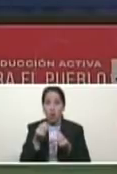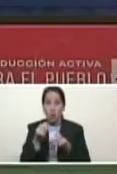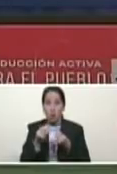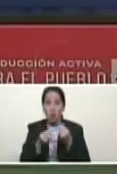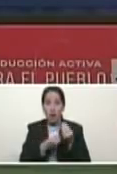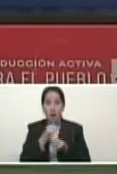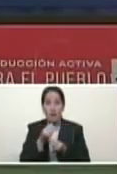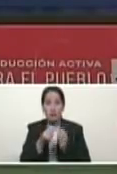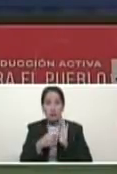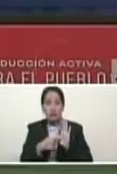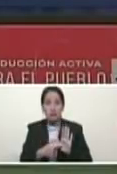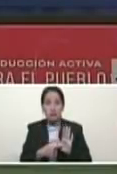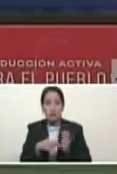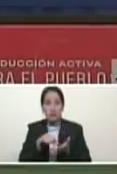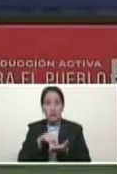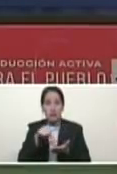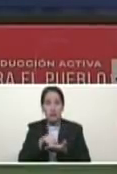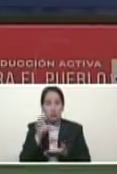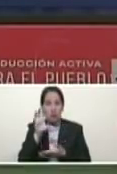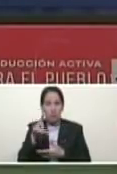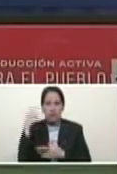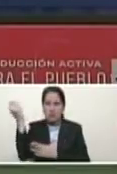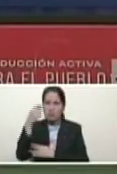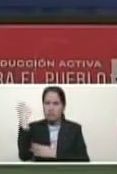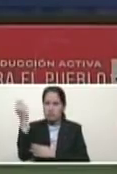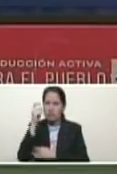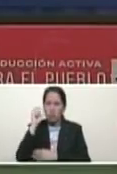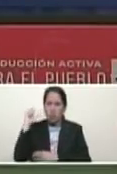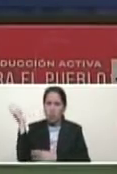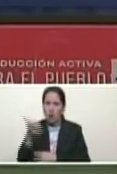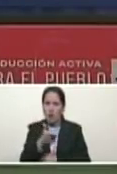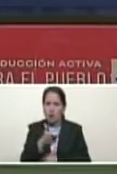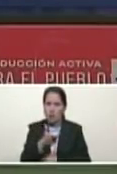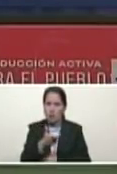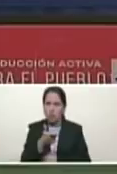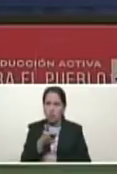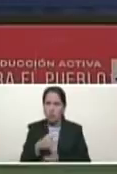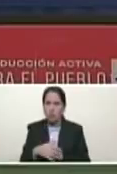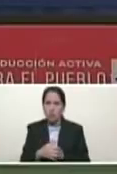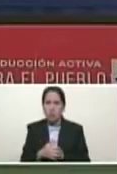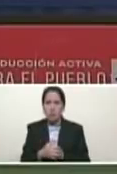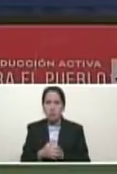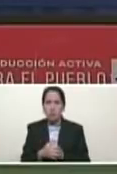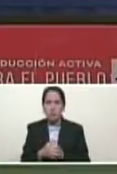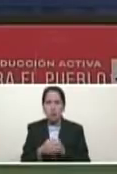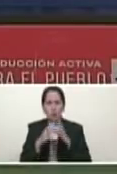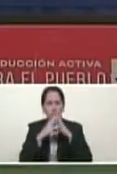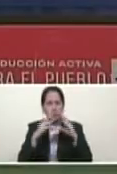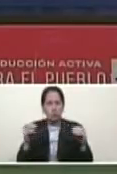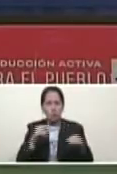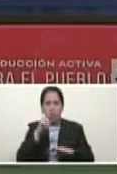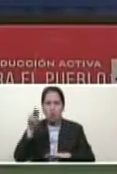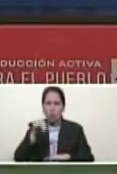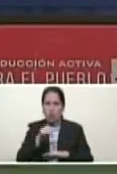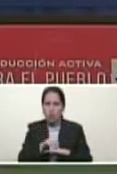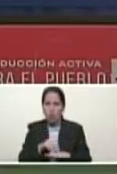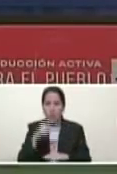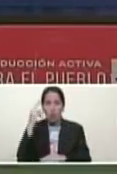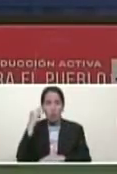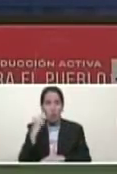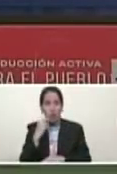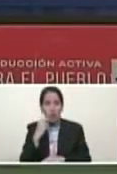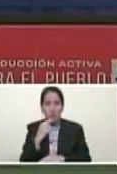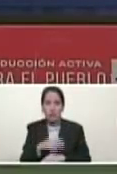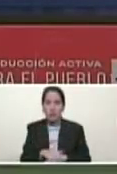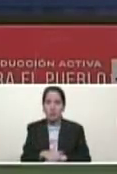país, impresionante. El llano venezolano, todo el Guárico, toda la zona norte del estado Bolívar, la zona